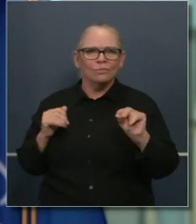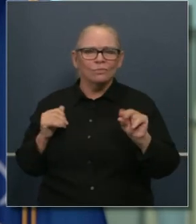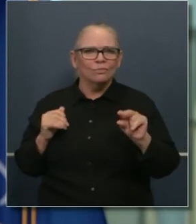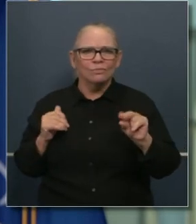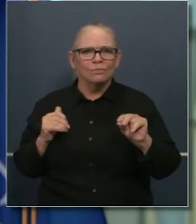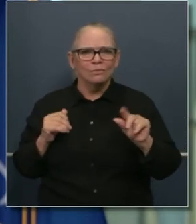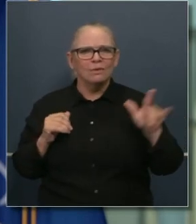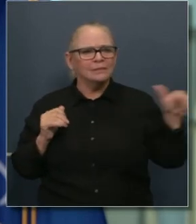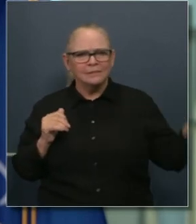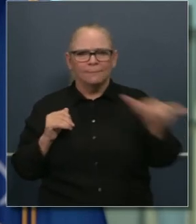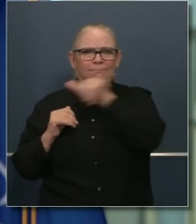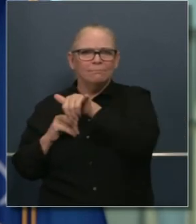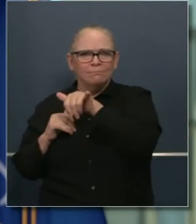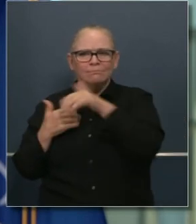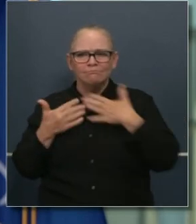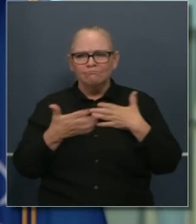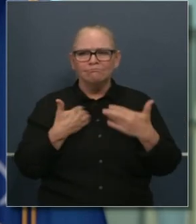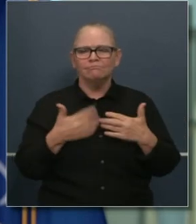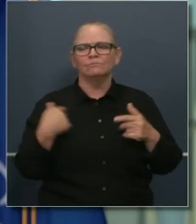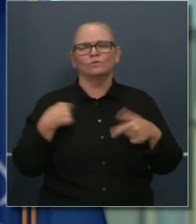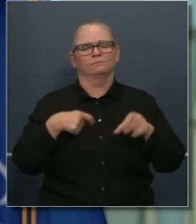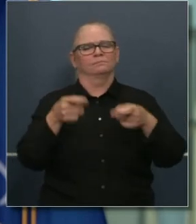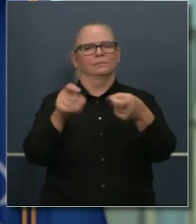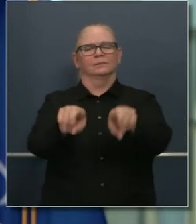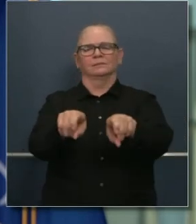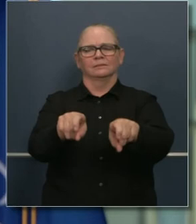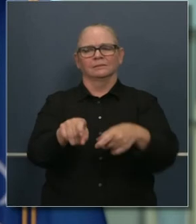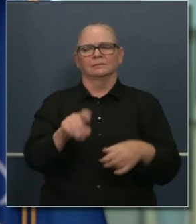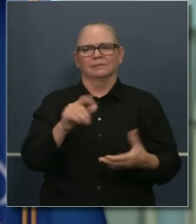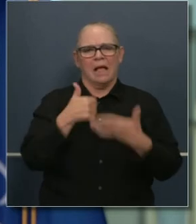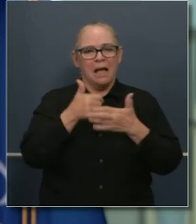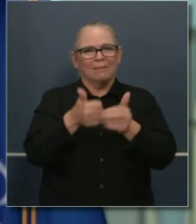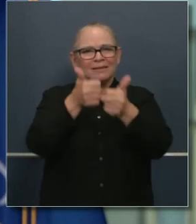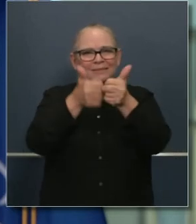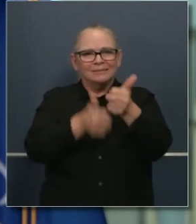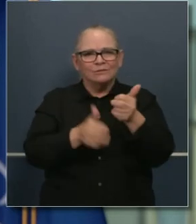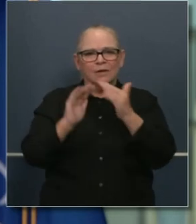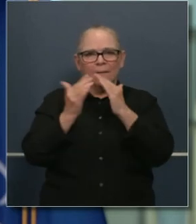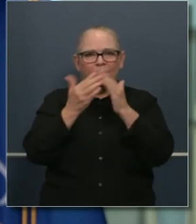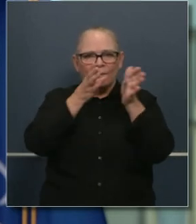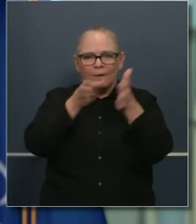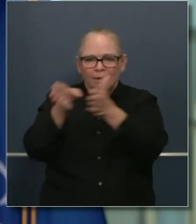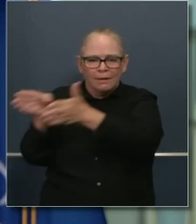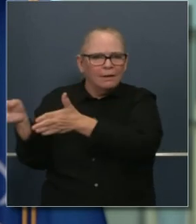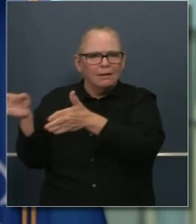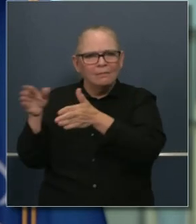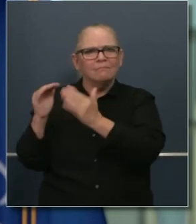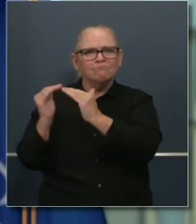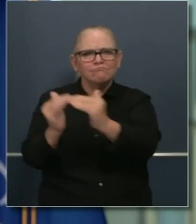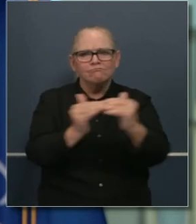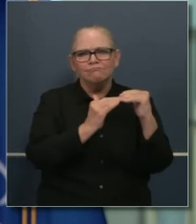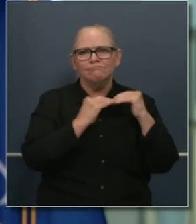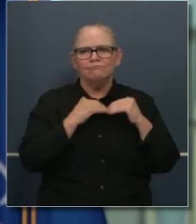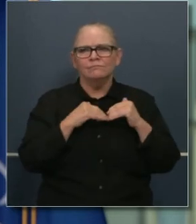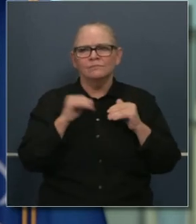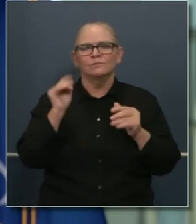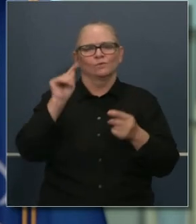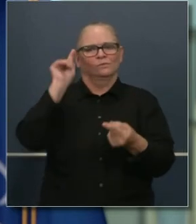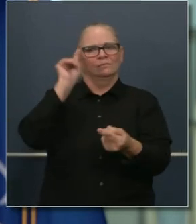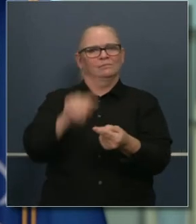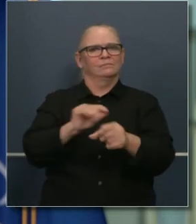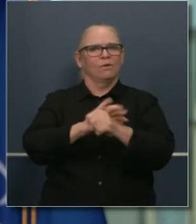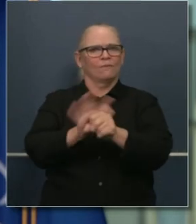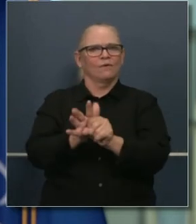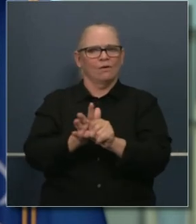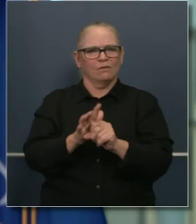debemos resolver las rutas de transmisión ese caso positivo único no debe convertirse en una